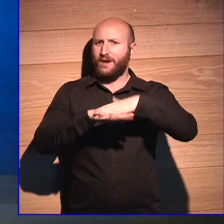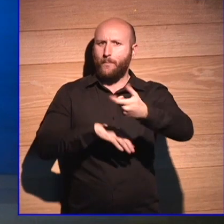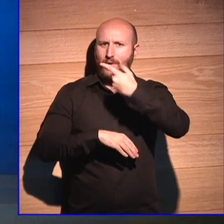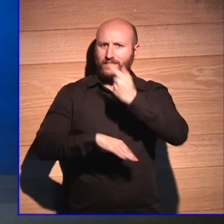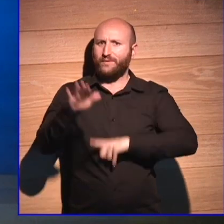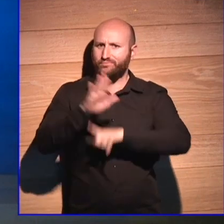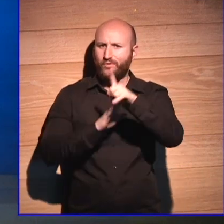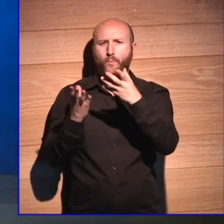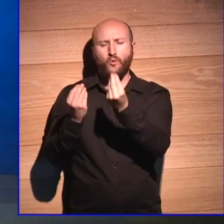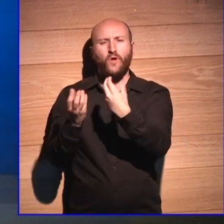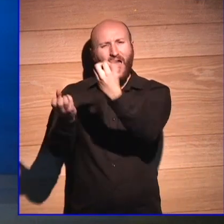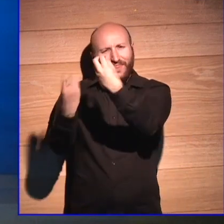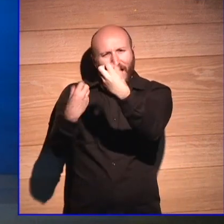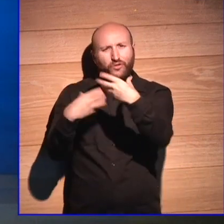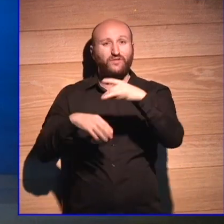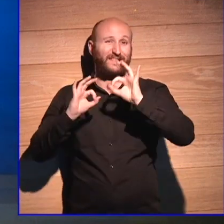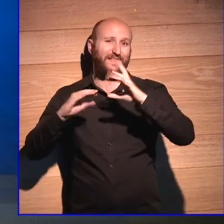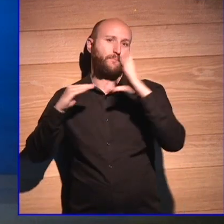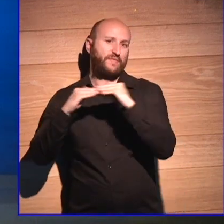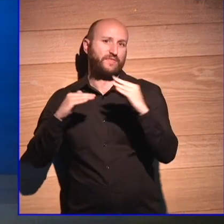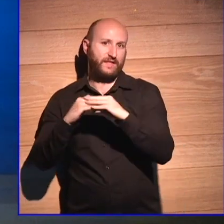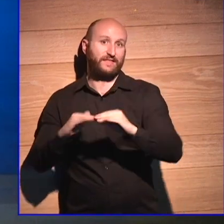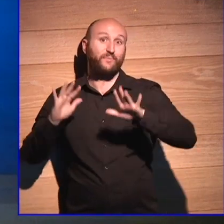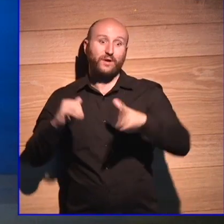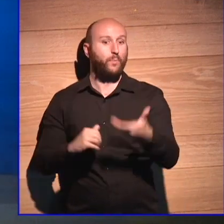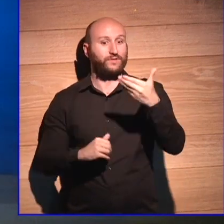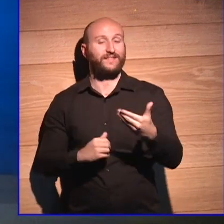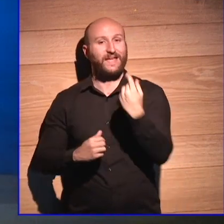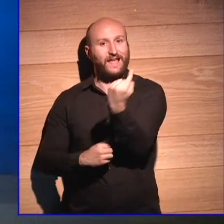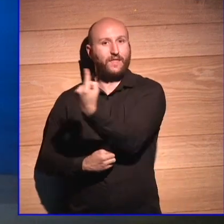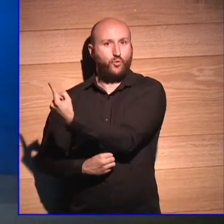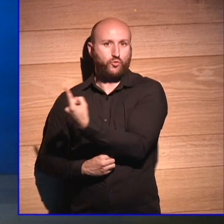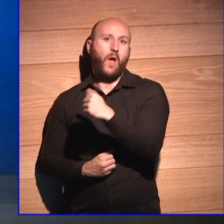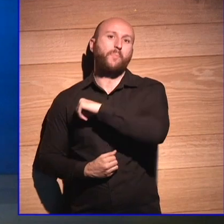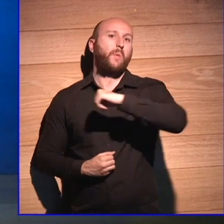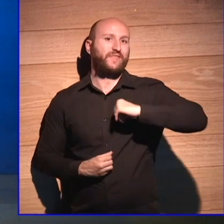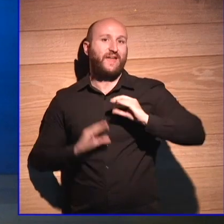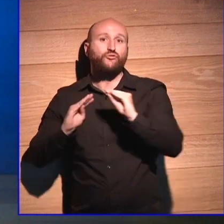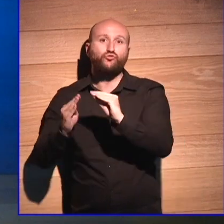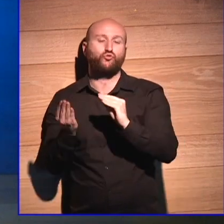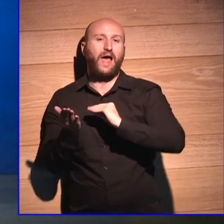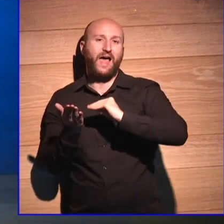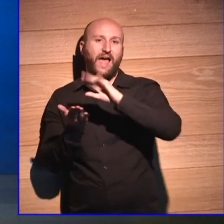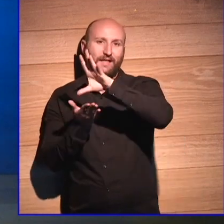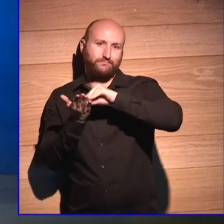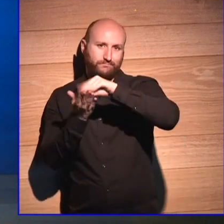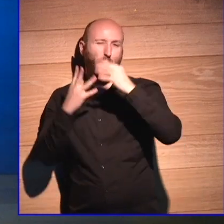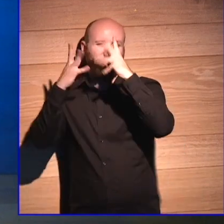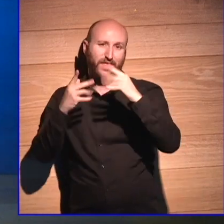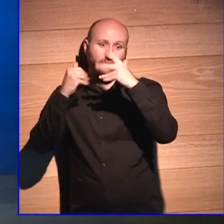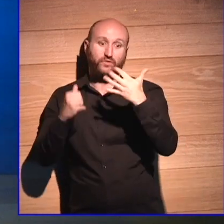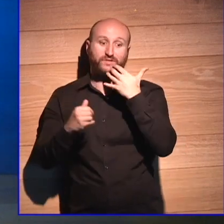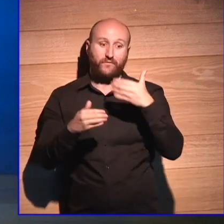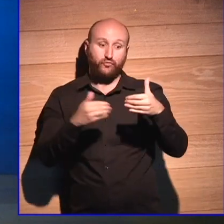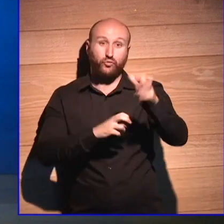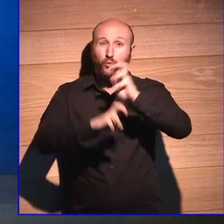tener muchos datos de pacientes, pero es importante para los pacientes tener privacidad de sus datos y que cuando busquen trabajo o lo que